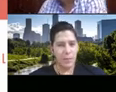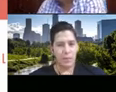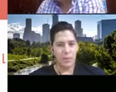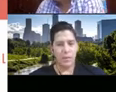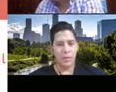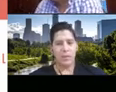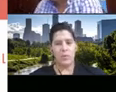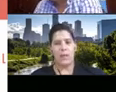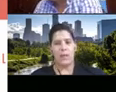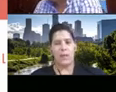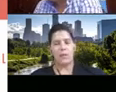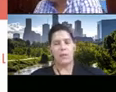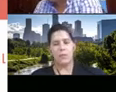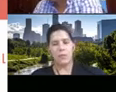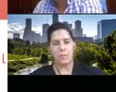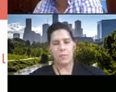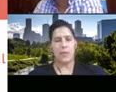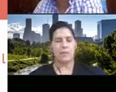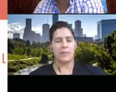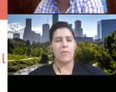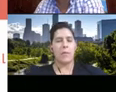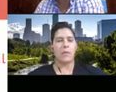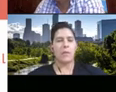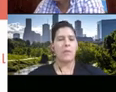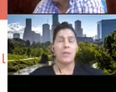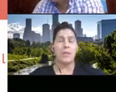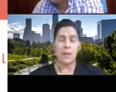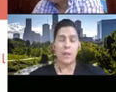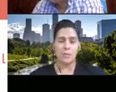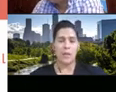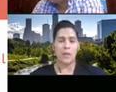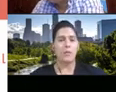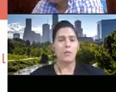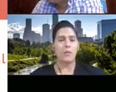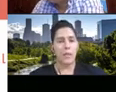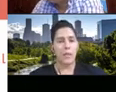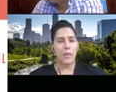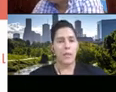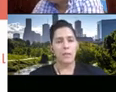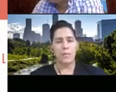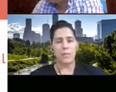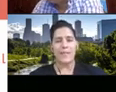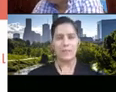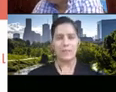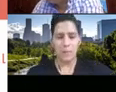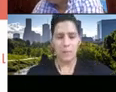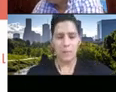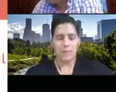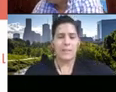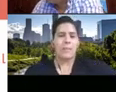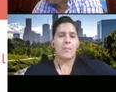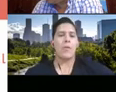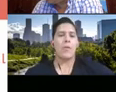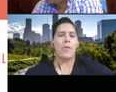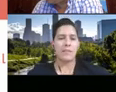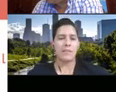el distrito de museos. Ya les platicaba que está conformado por 19 museos. La mayoría de estos son gratuitos. Y muy pegado tenemos el centro médico, que es el centro médico más grande